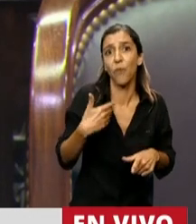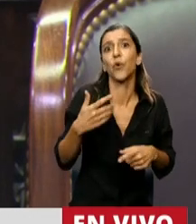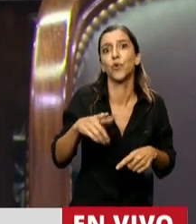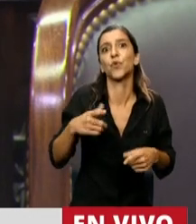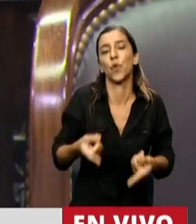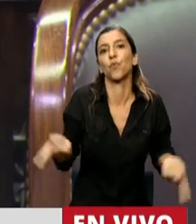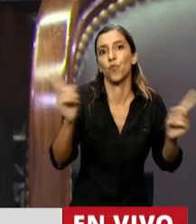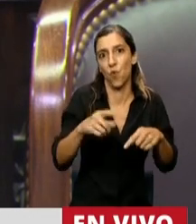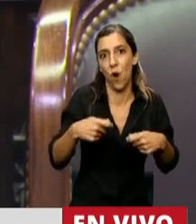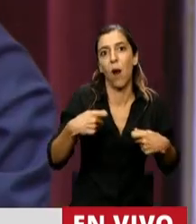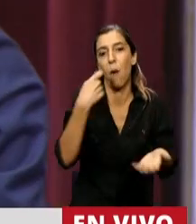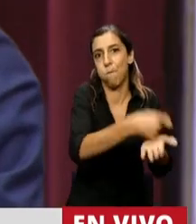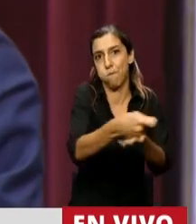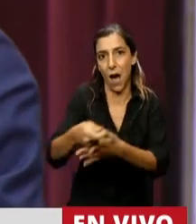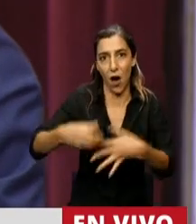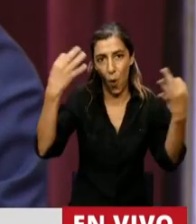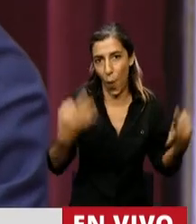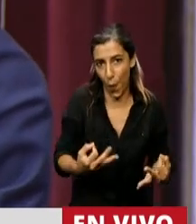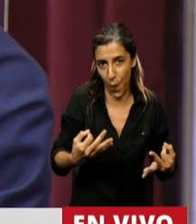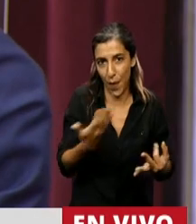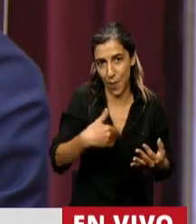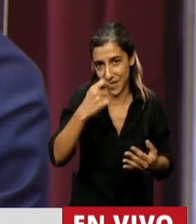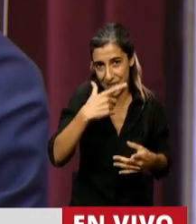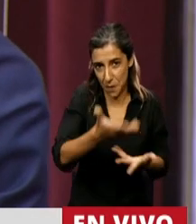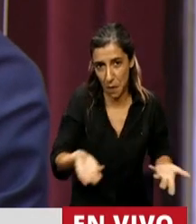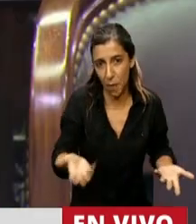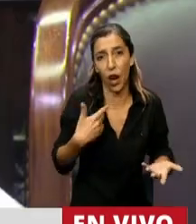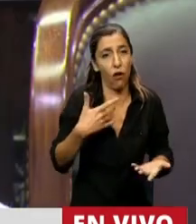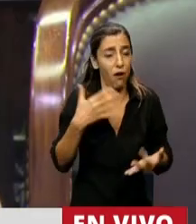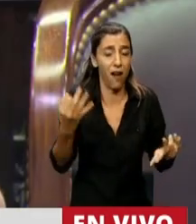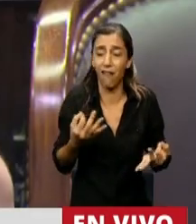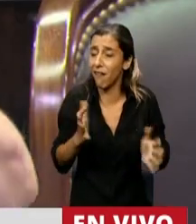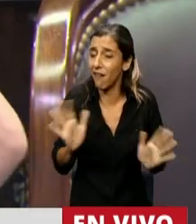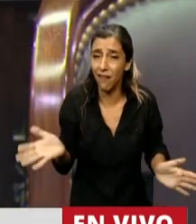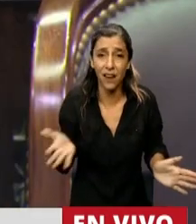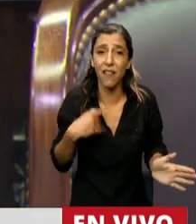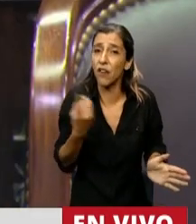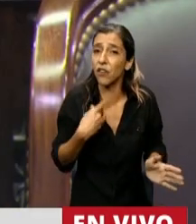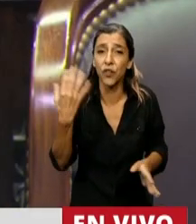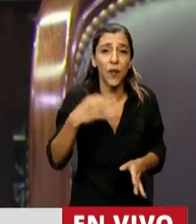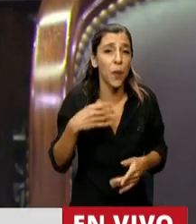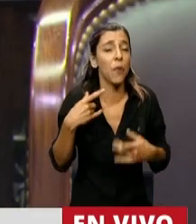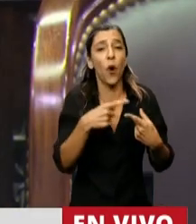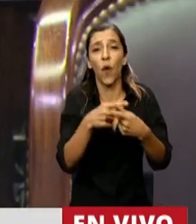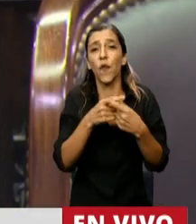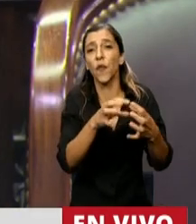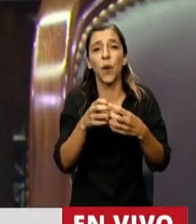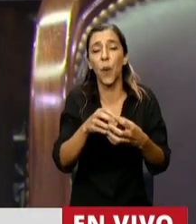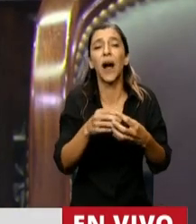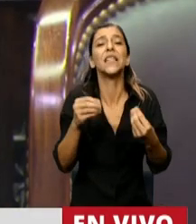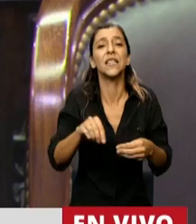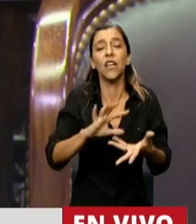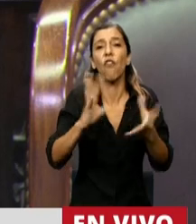por favor. Sí, cómo no. Mire, presidente, yo creo que hay que discutir el sistema,